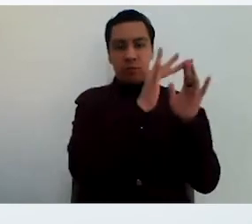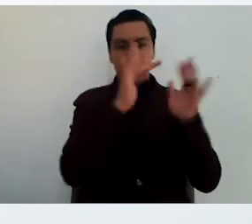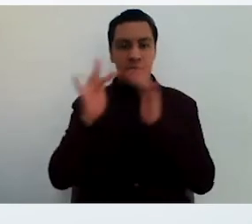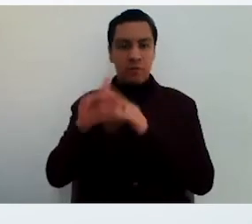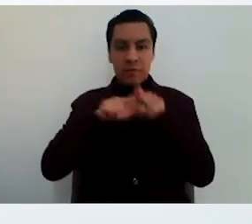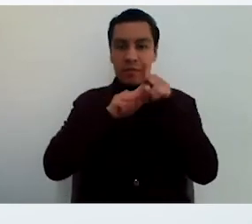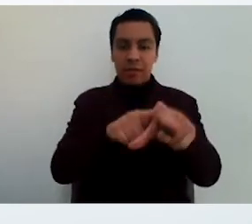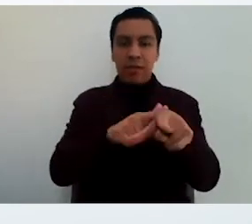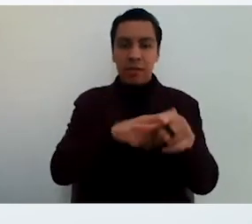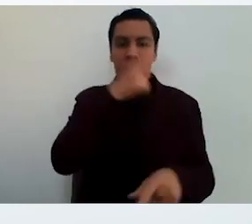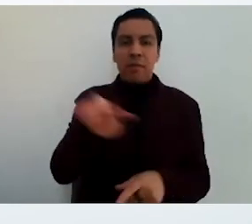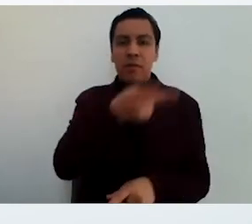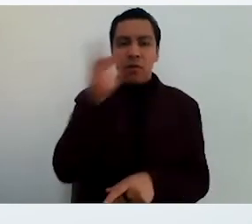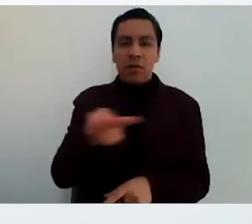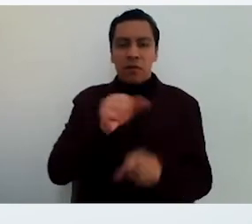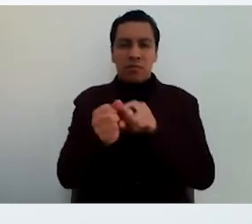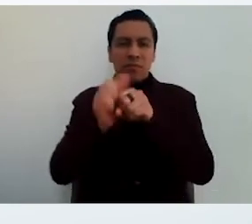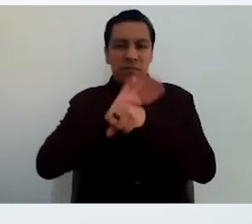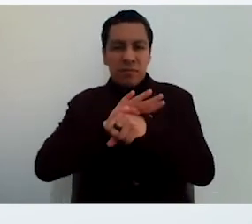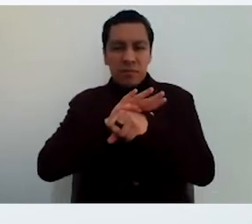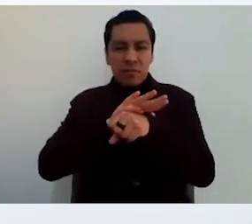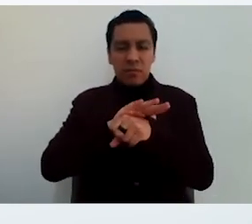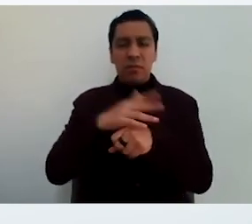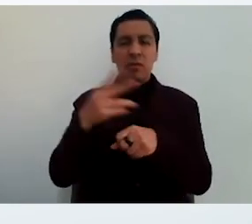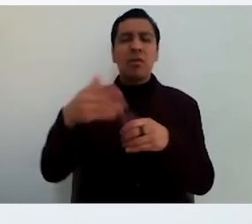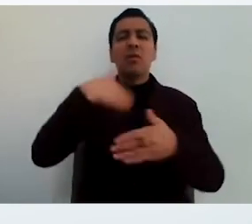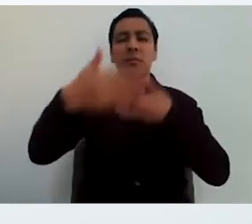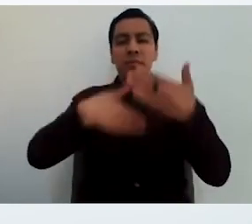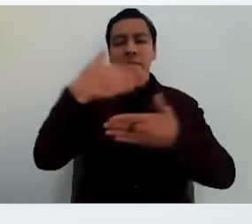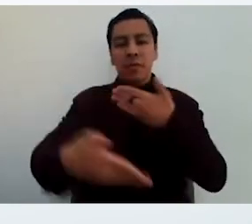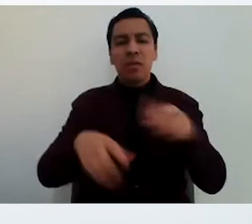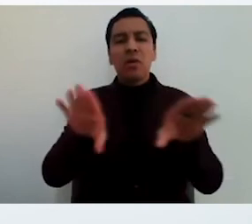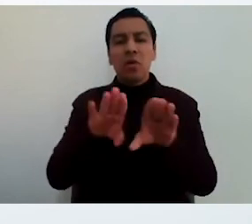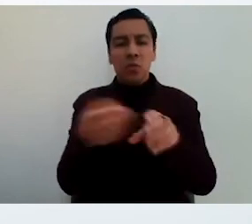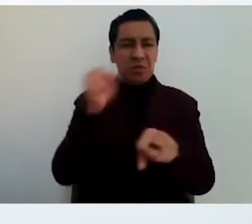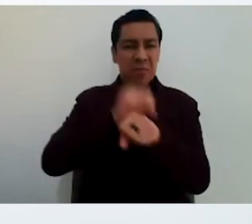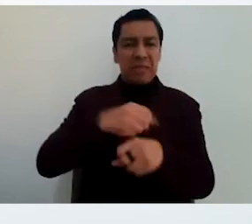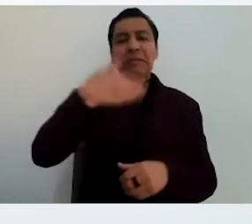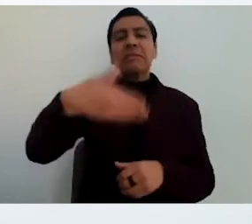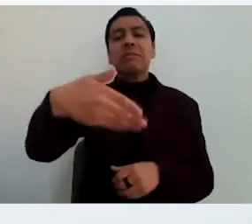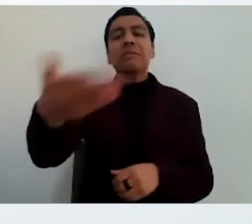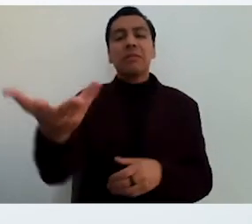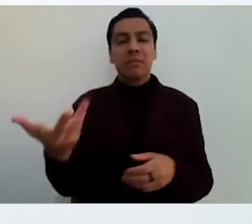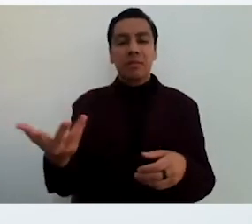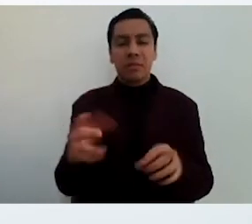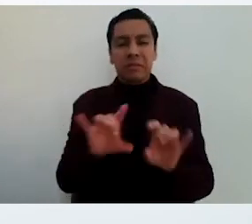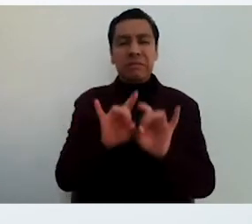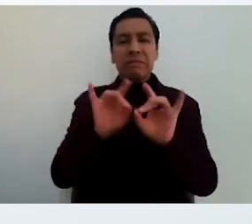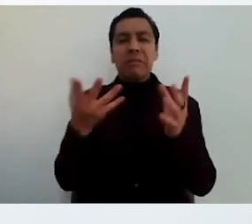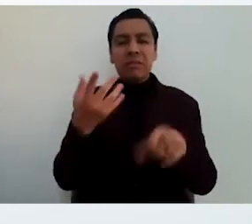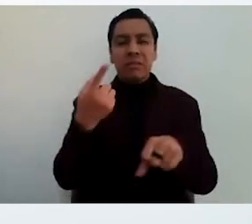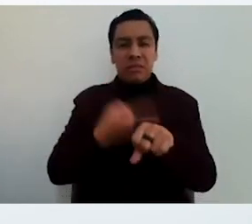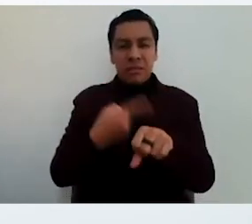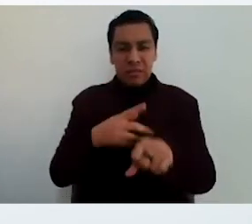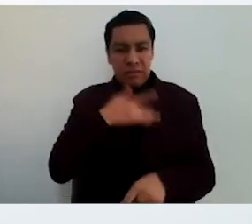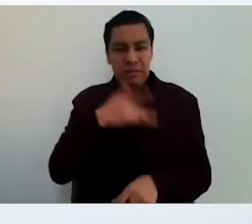de todavía las secuelas que vamos a enfrentar en las próximas semanas. Por ejemplo, nos preguntan